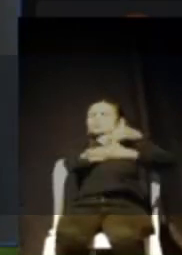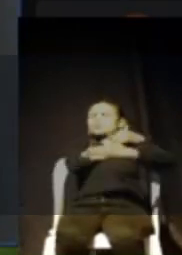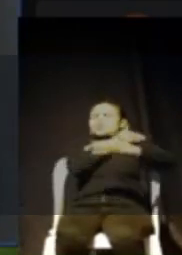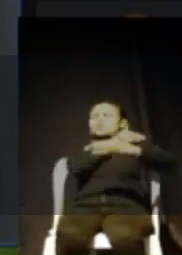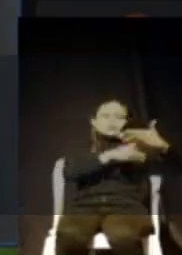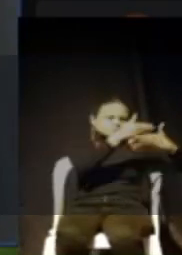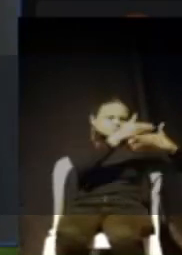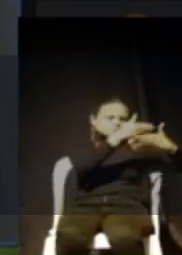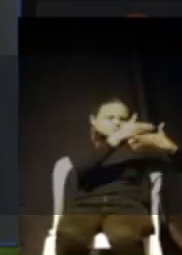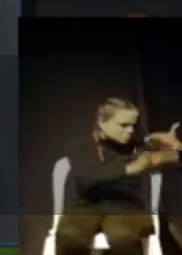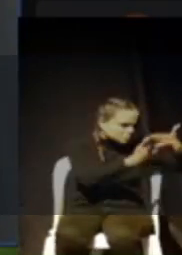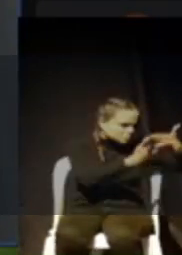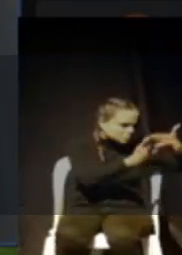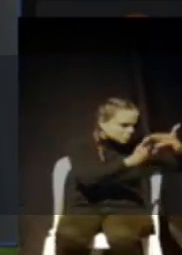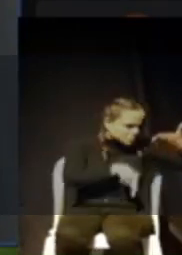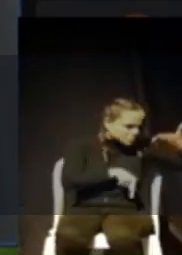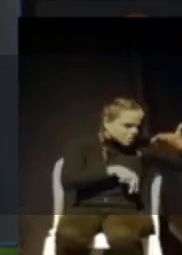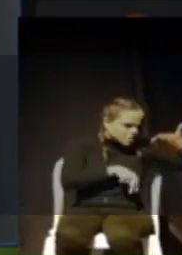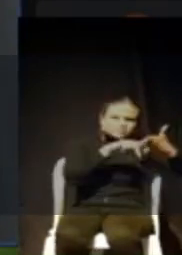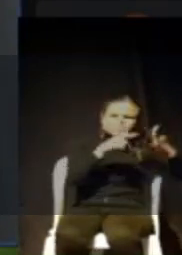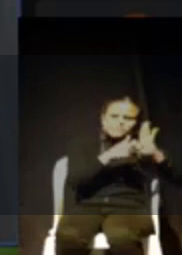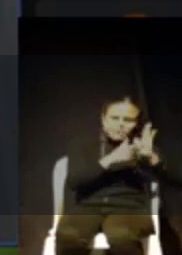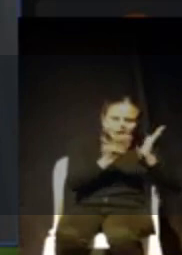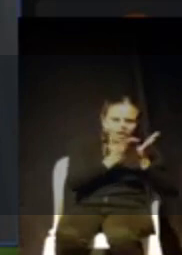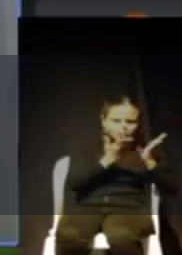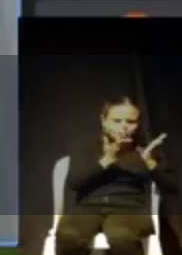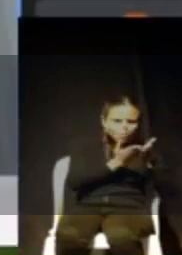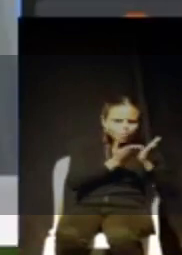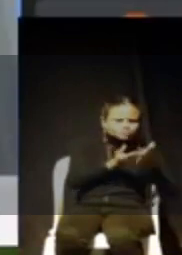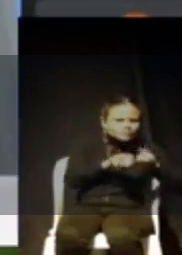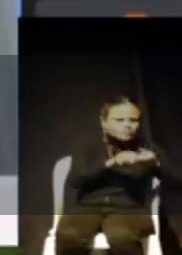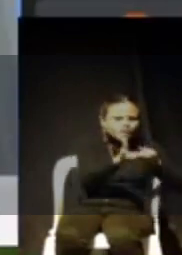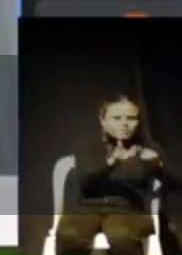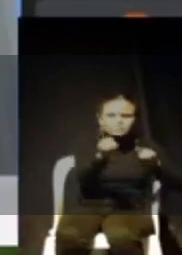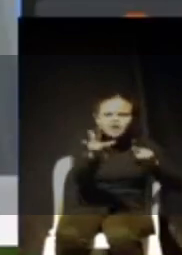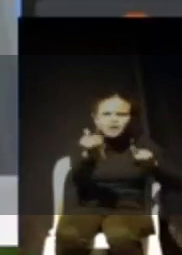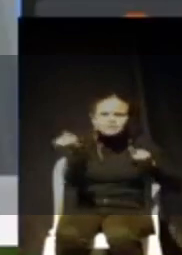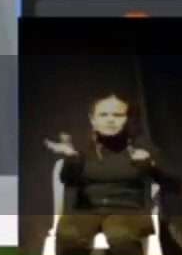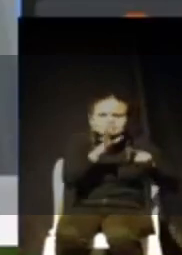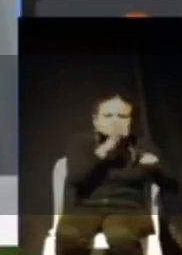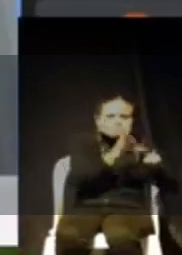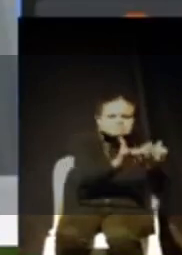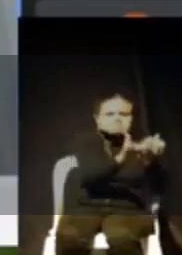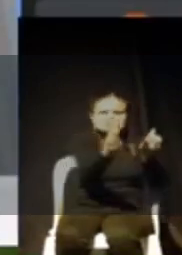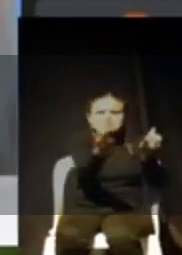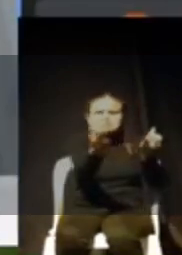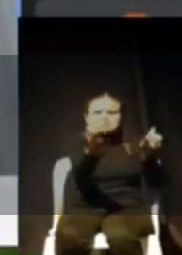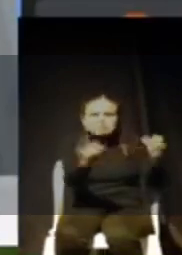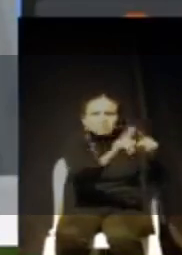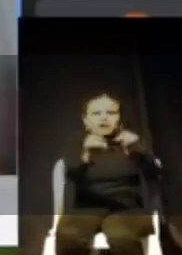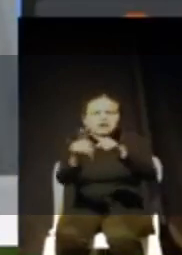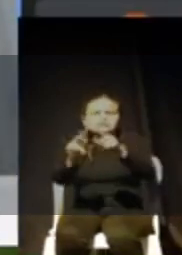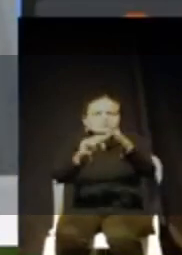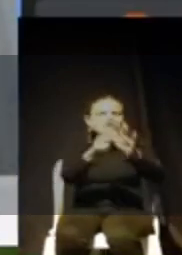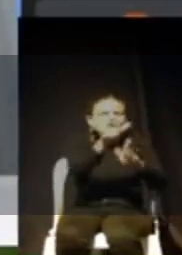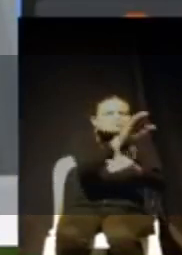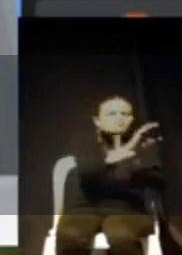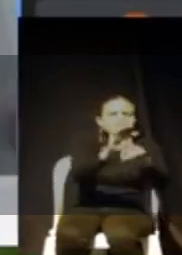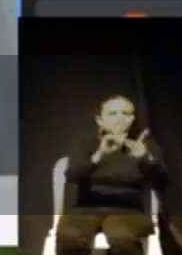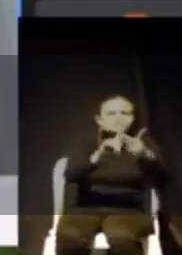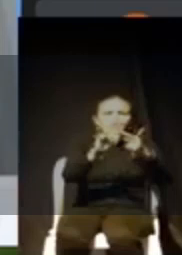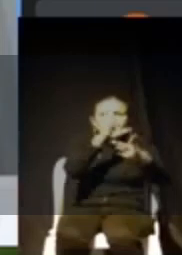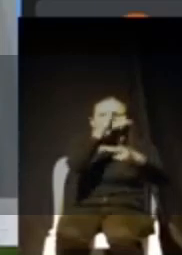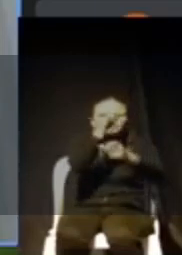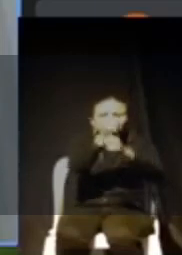1994 se instauró, ¿no? La educación que se ofrece a grupos o comunidades que integran la nacionalidad y que poseen una cultura, una lengua, unas